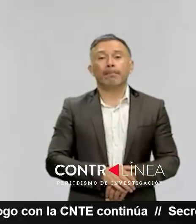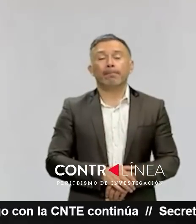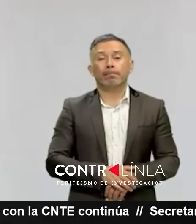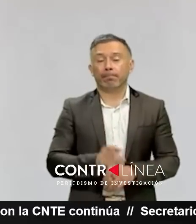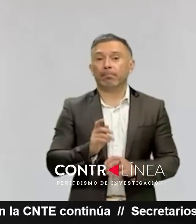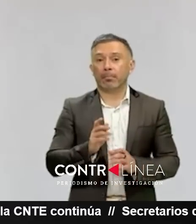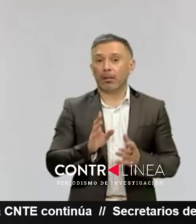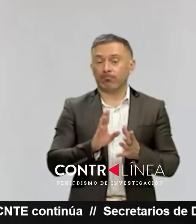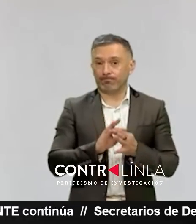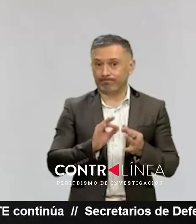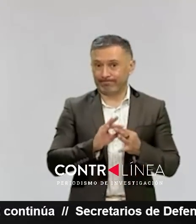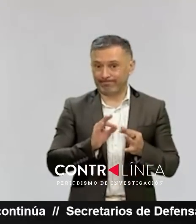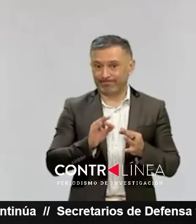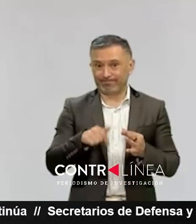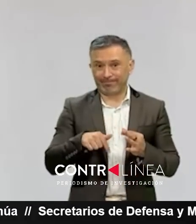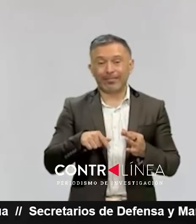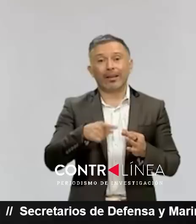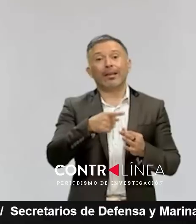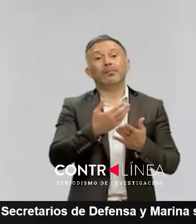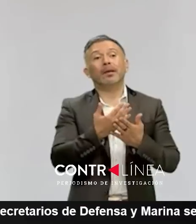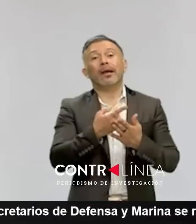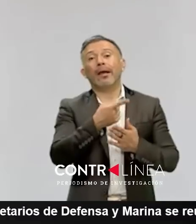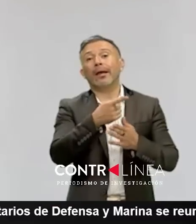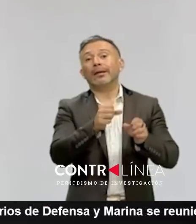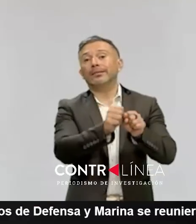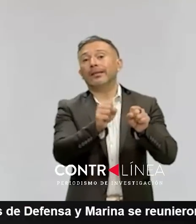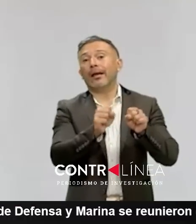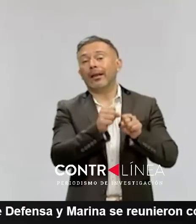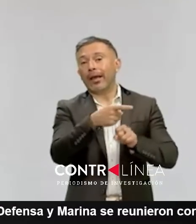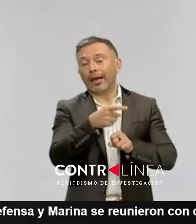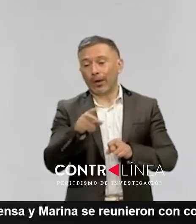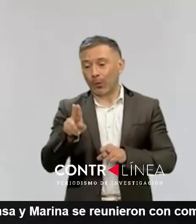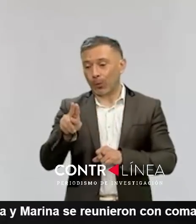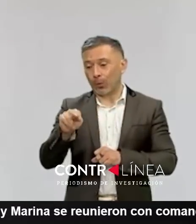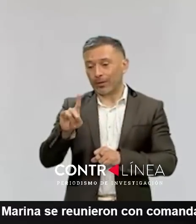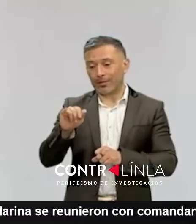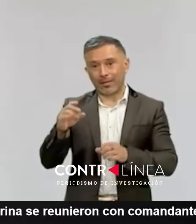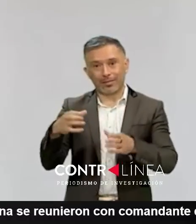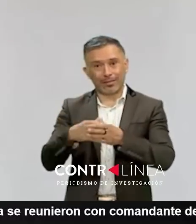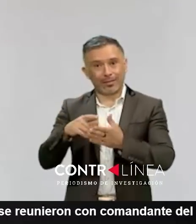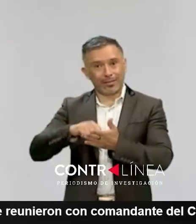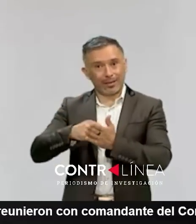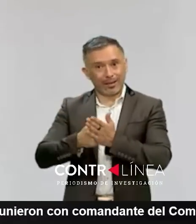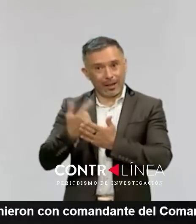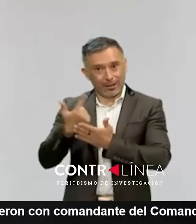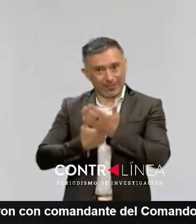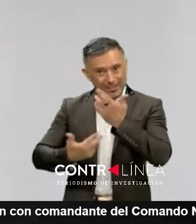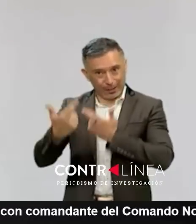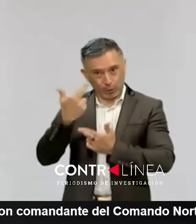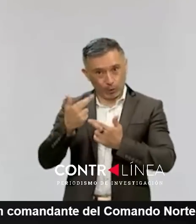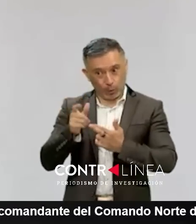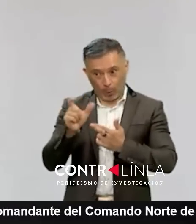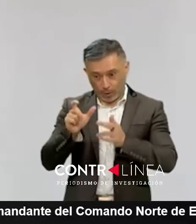eventual pronunciamiento de la sala y de nuestra unidad técnica de fiscalización, creo que esta